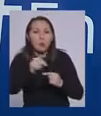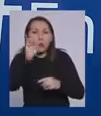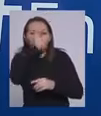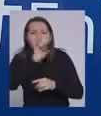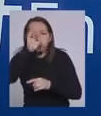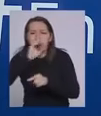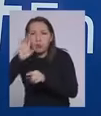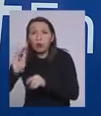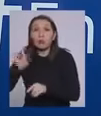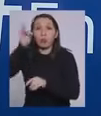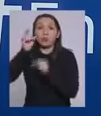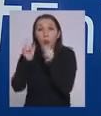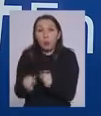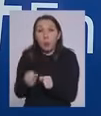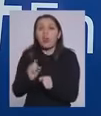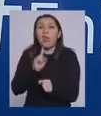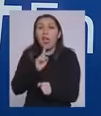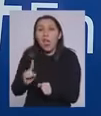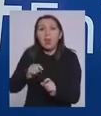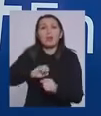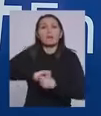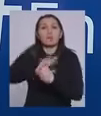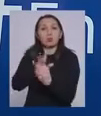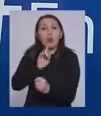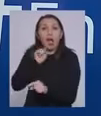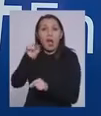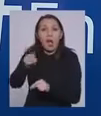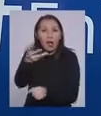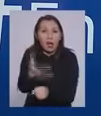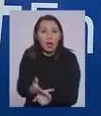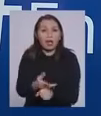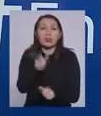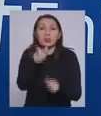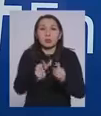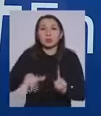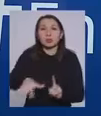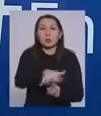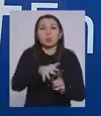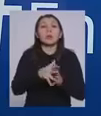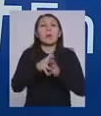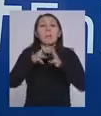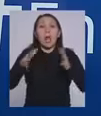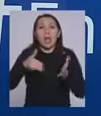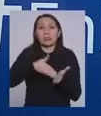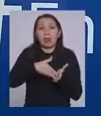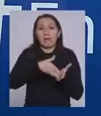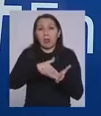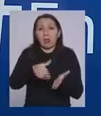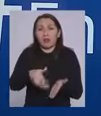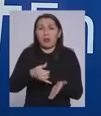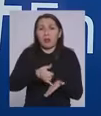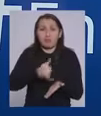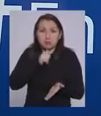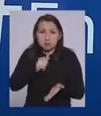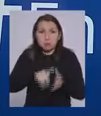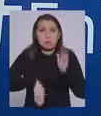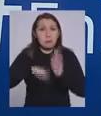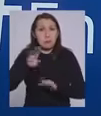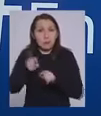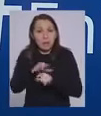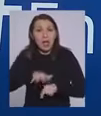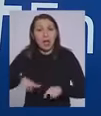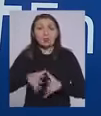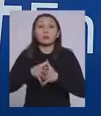puedan encontrar estos casos positivos, barrios donde hay situaciones de mayor vulnerabilidad, donde hay un